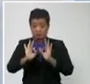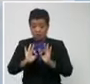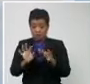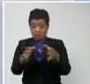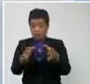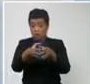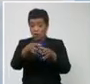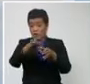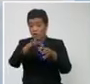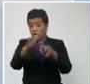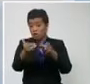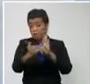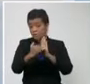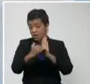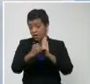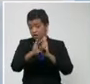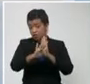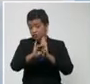4.864,